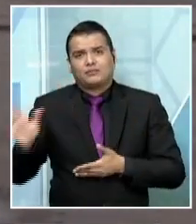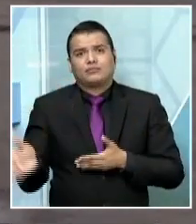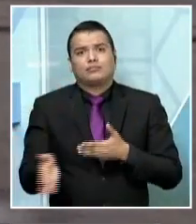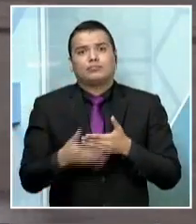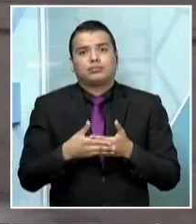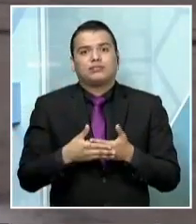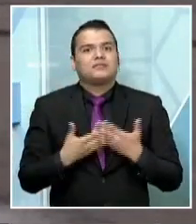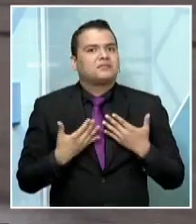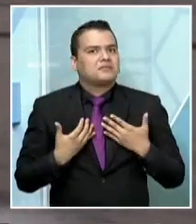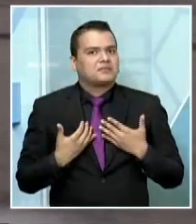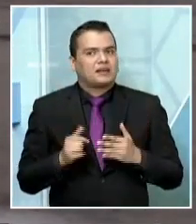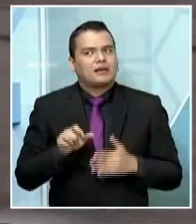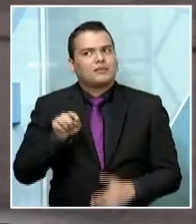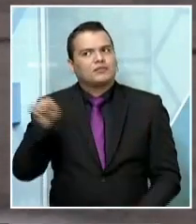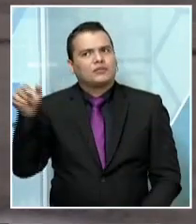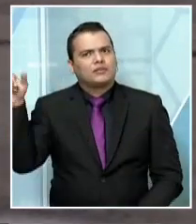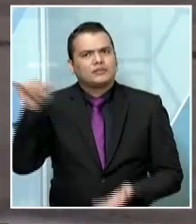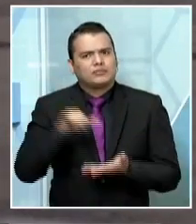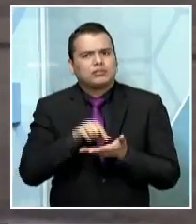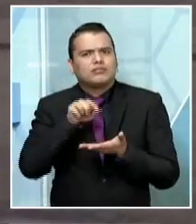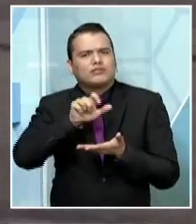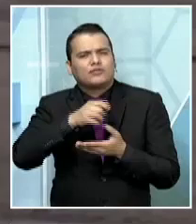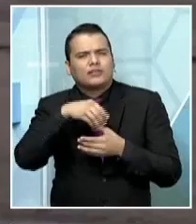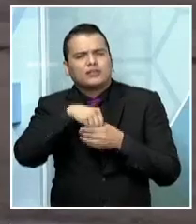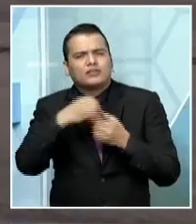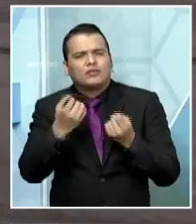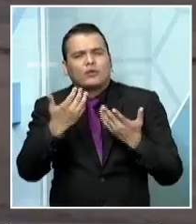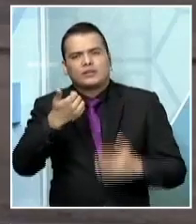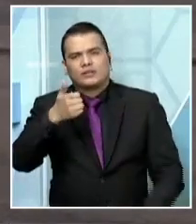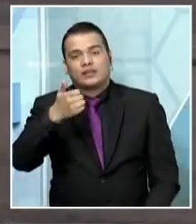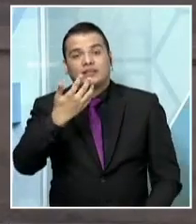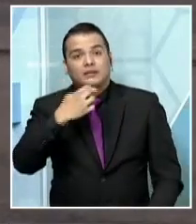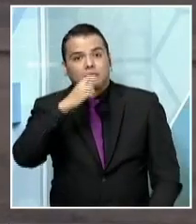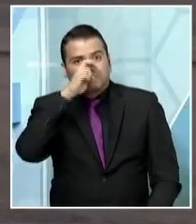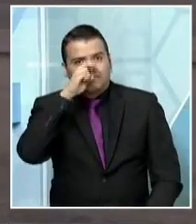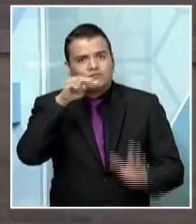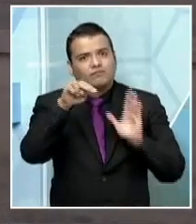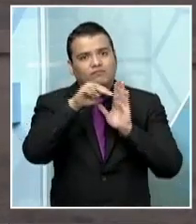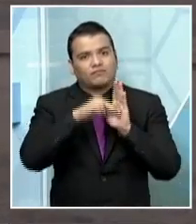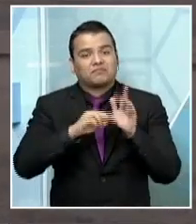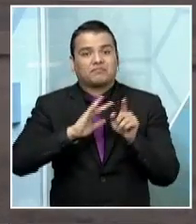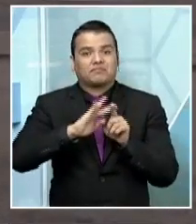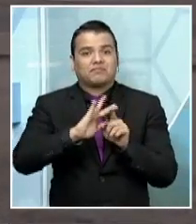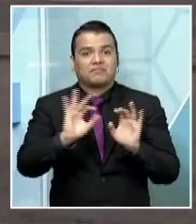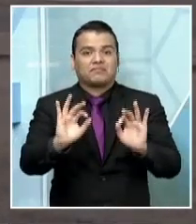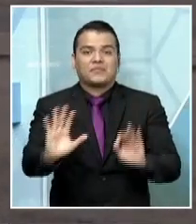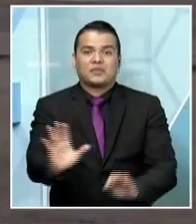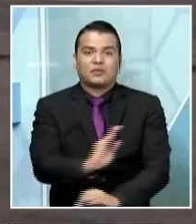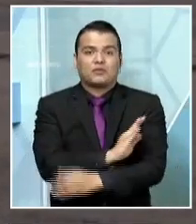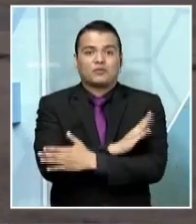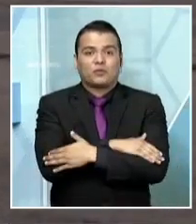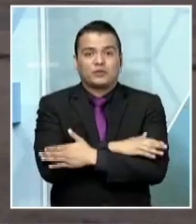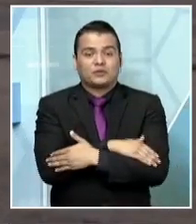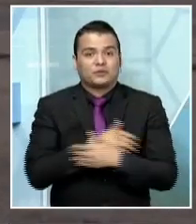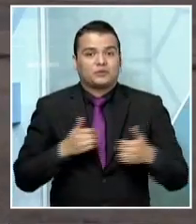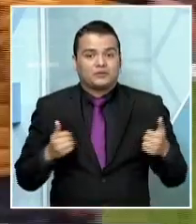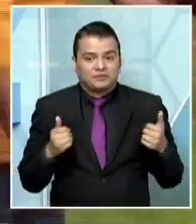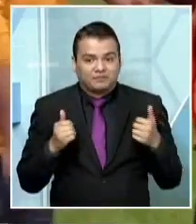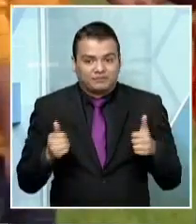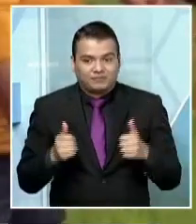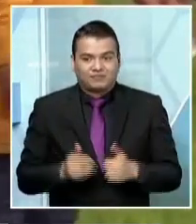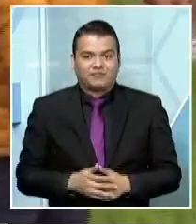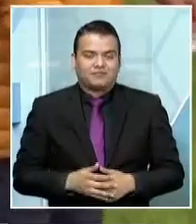la llegada de 10 personas en el vuelo y la rigurosa implementación de bioseguridad cumplieron las expectativas. Sí, estamos